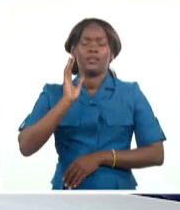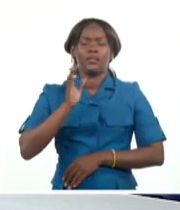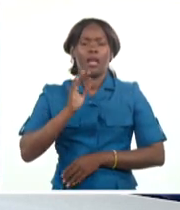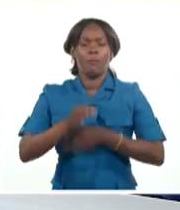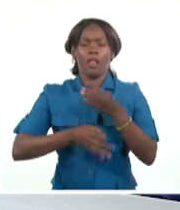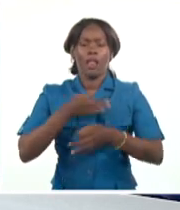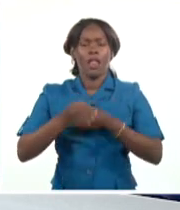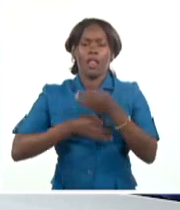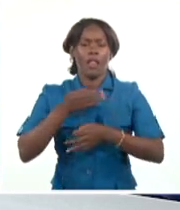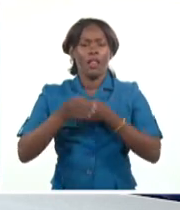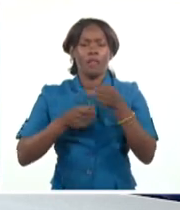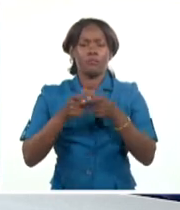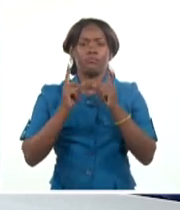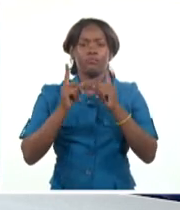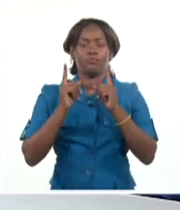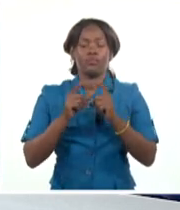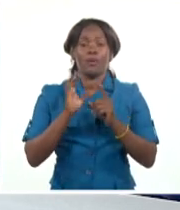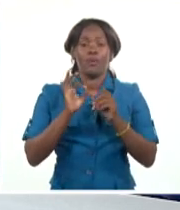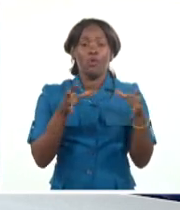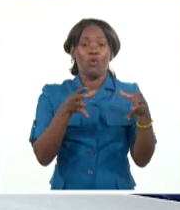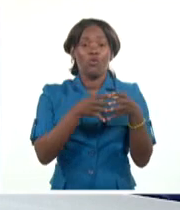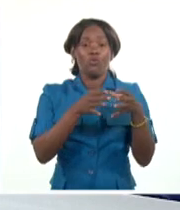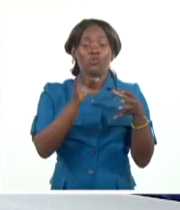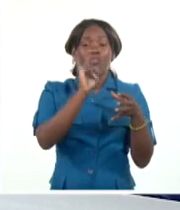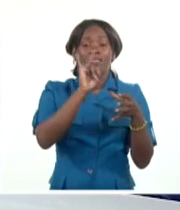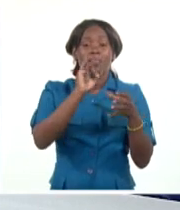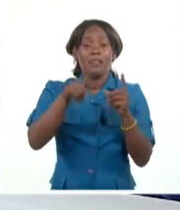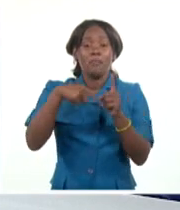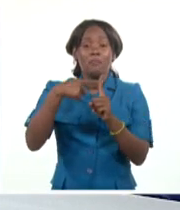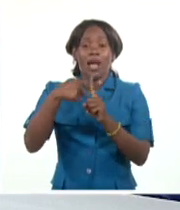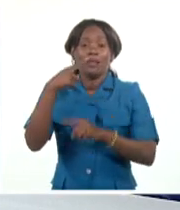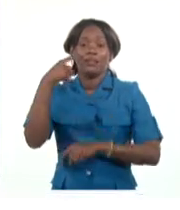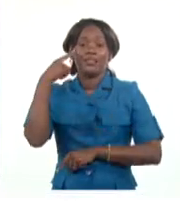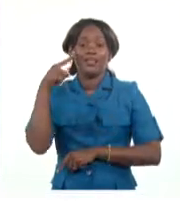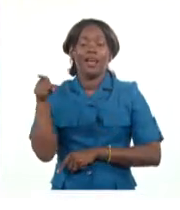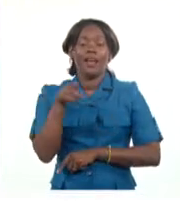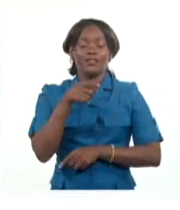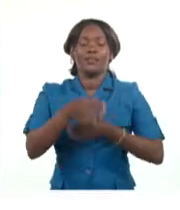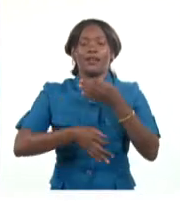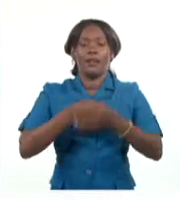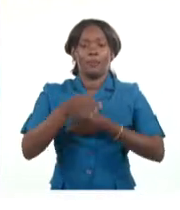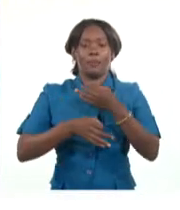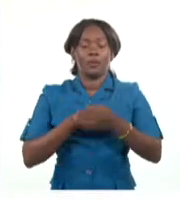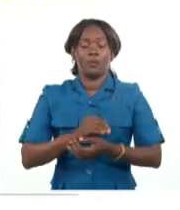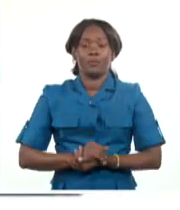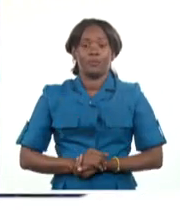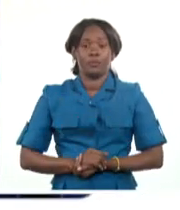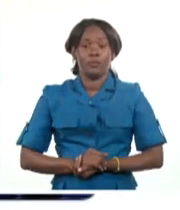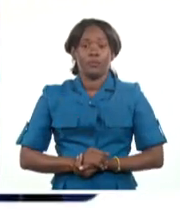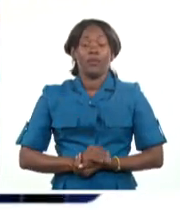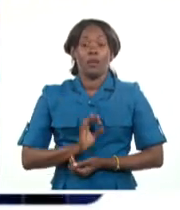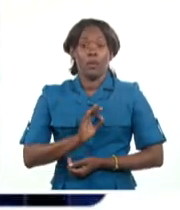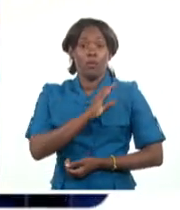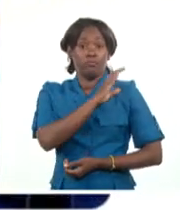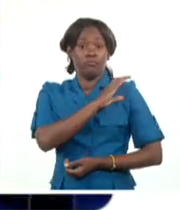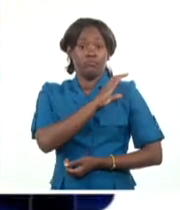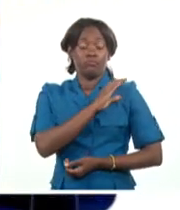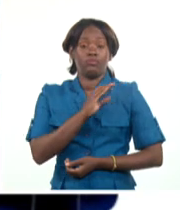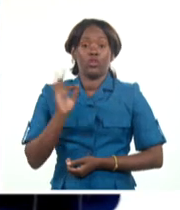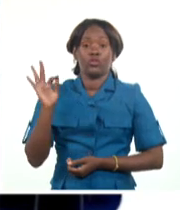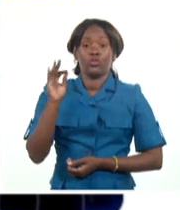los 77 más China, donde destacó el papel de la unidad para el bloque. En su cuenta en Twitter, Rodríguez Parrilla expresó que en